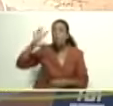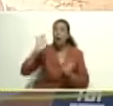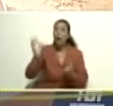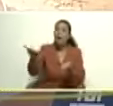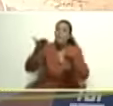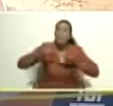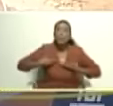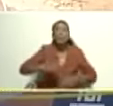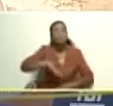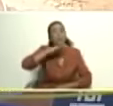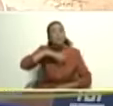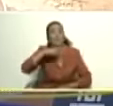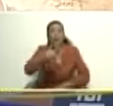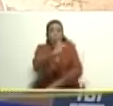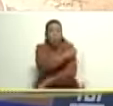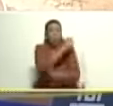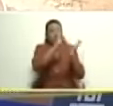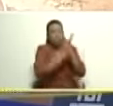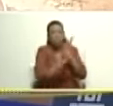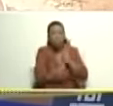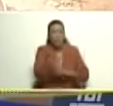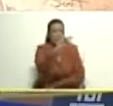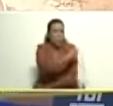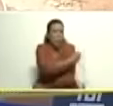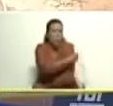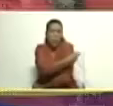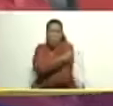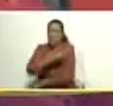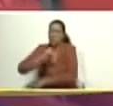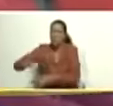vacunas suficientes para Venezuela.